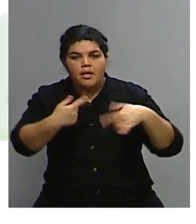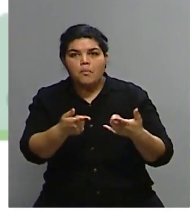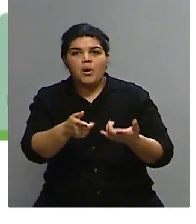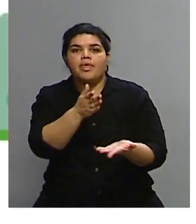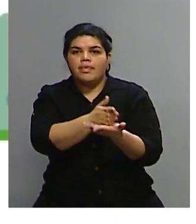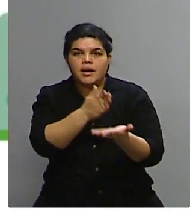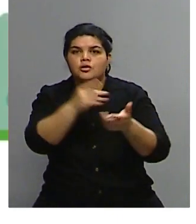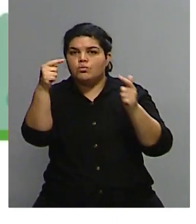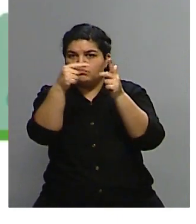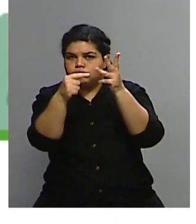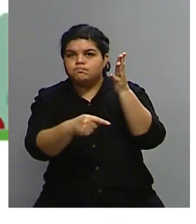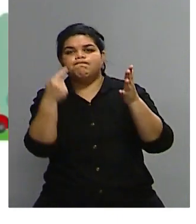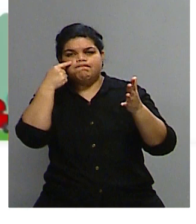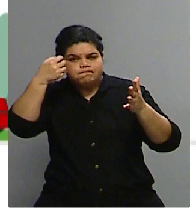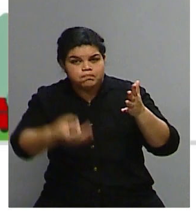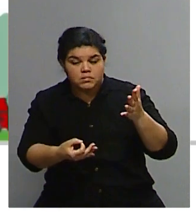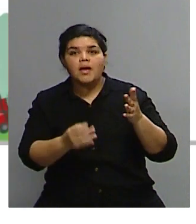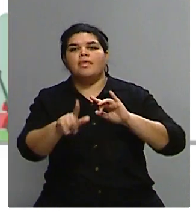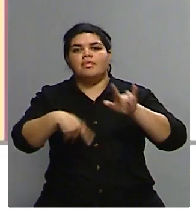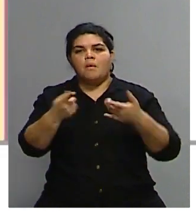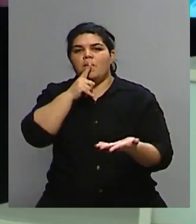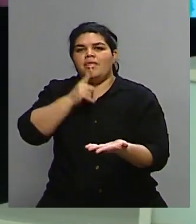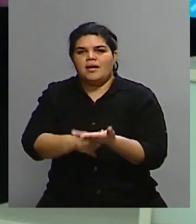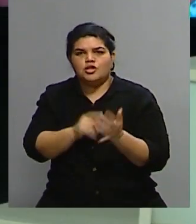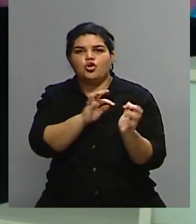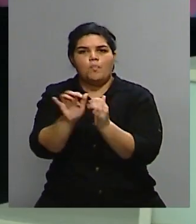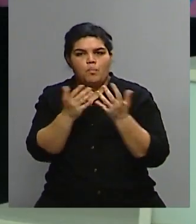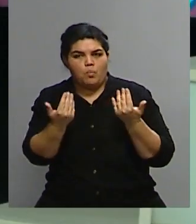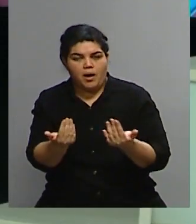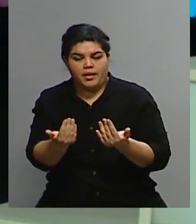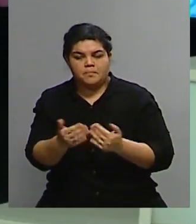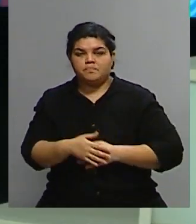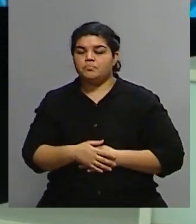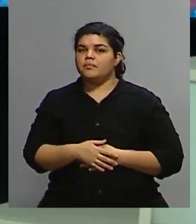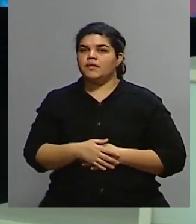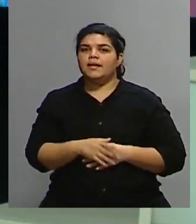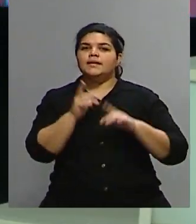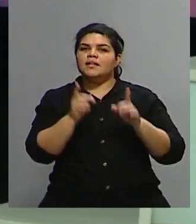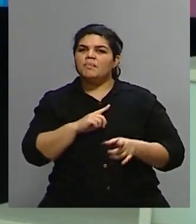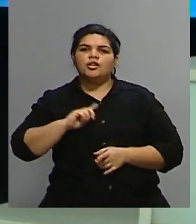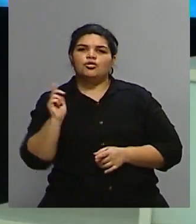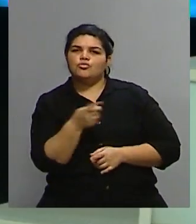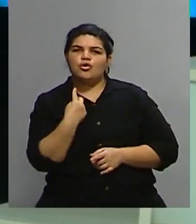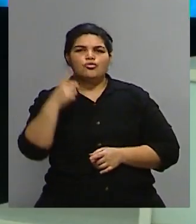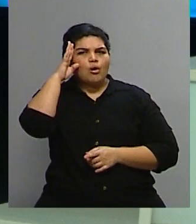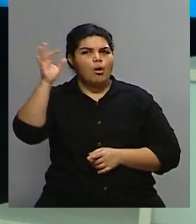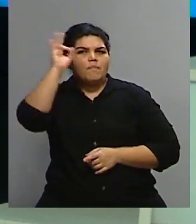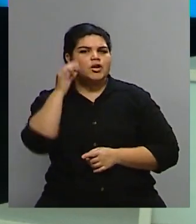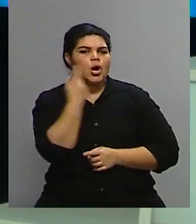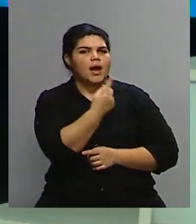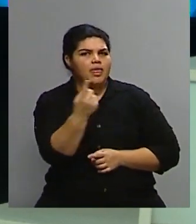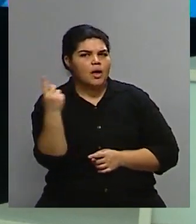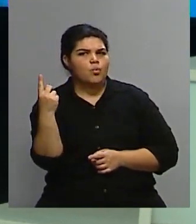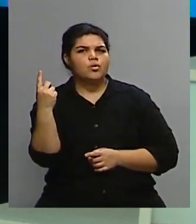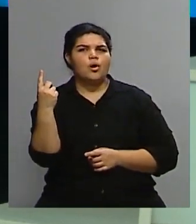También me imagino que tiene que ver con la concepción y culturalmente que tenemos nosotros, ¿no? Del tema de la vejez. Y digo esto ¿por qué? Porque vos